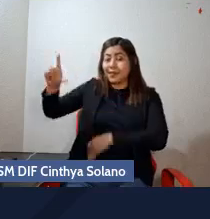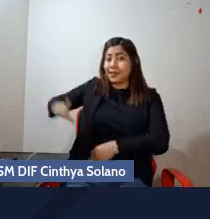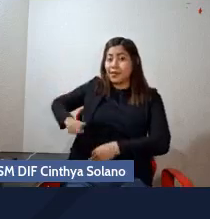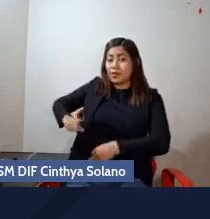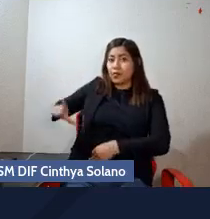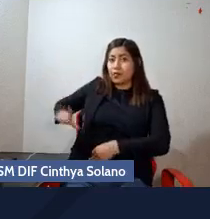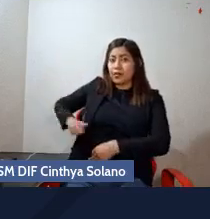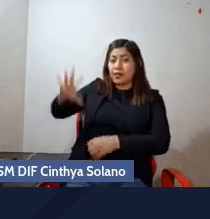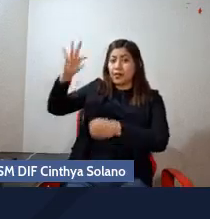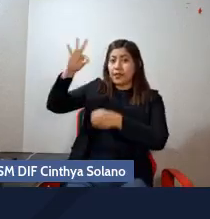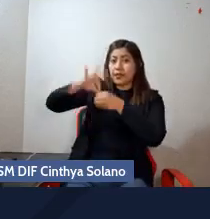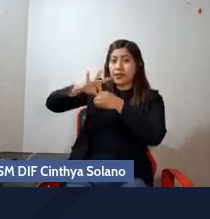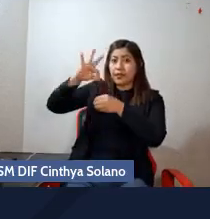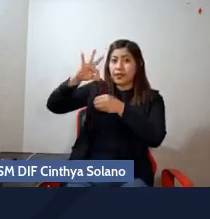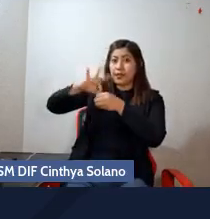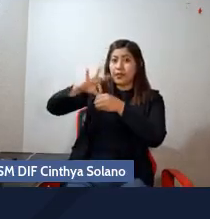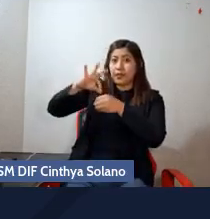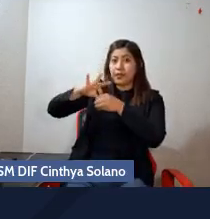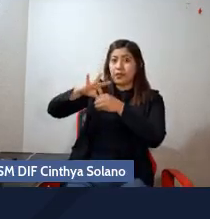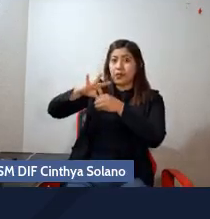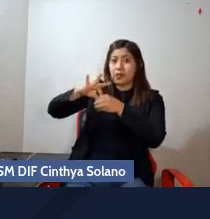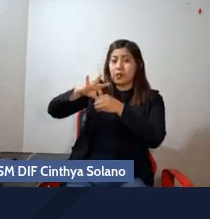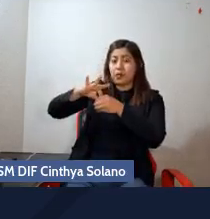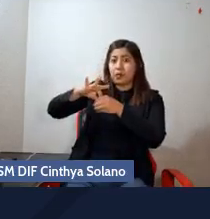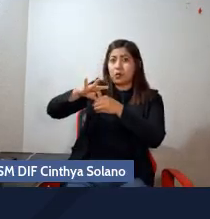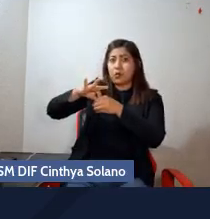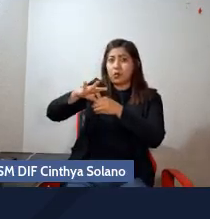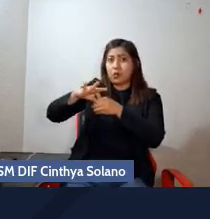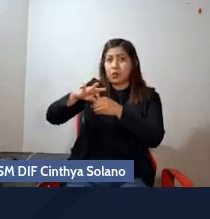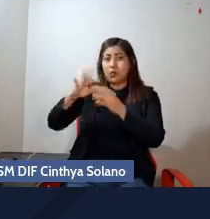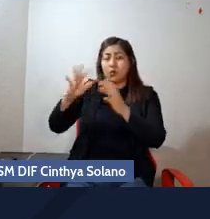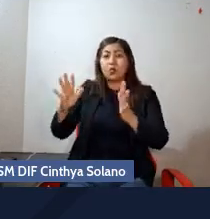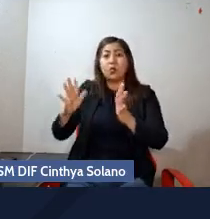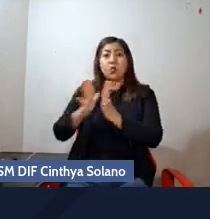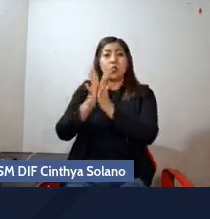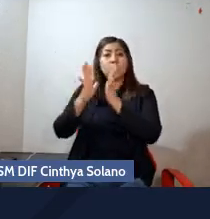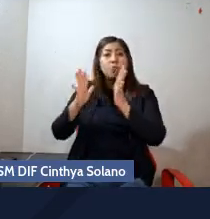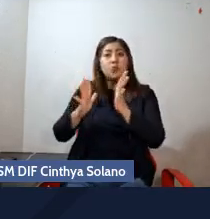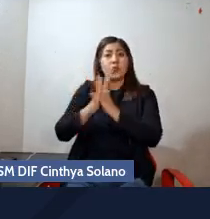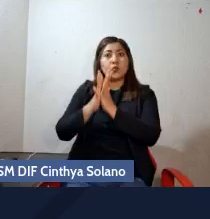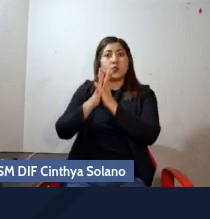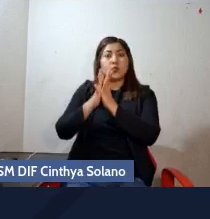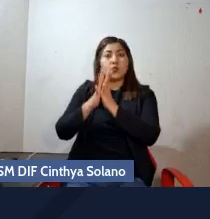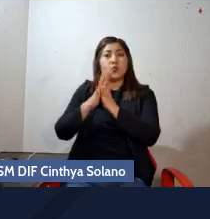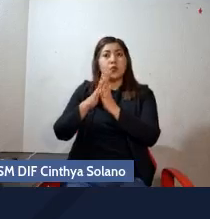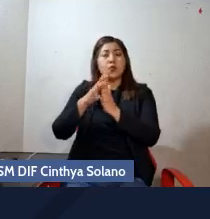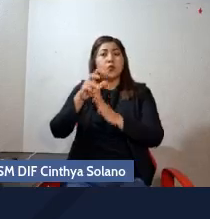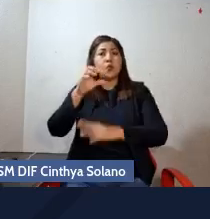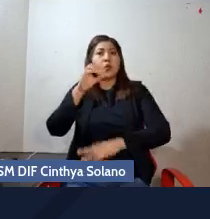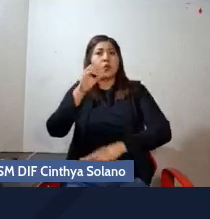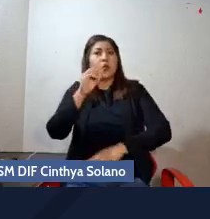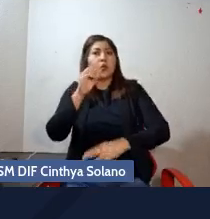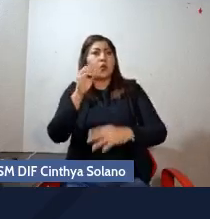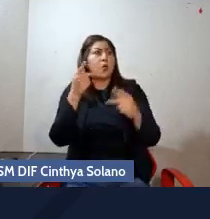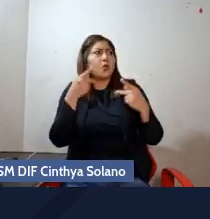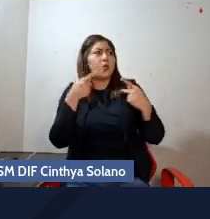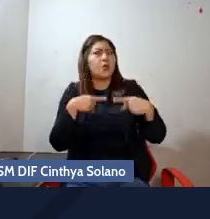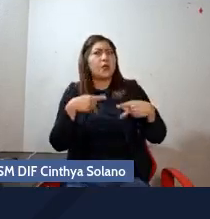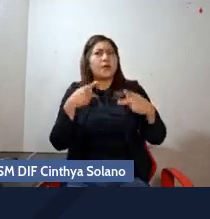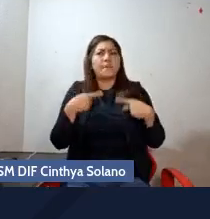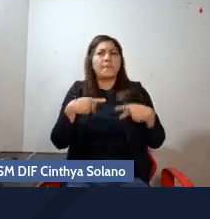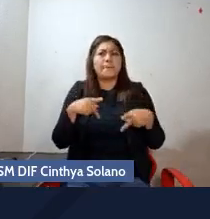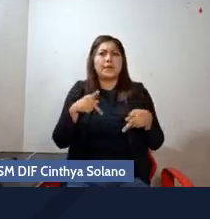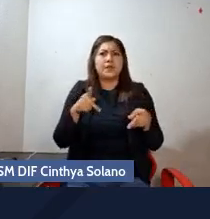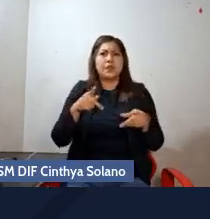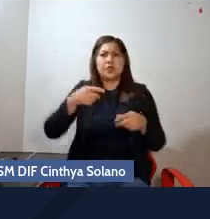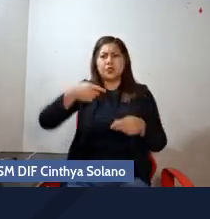una candidatura independiente, personas aspirantes a una precandidatura o personas que ya son candidatas, la